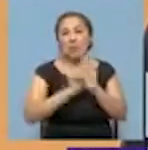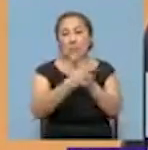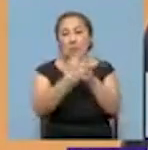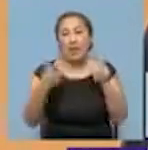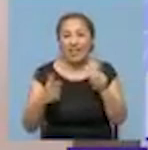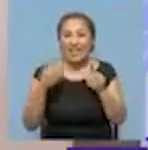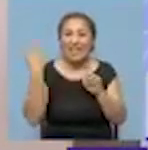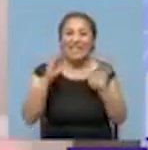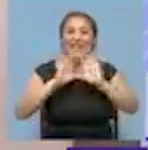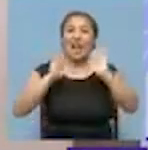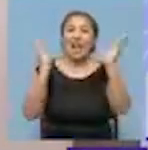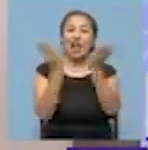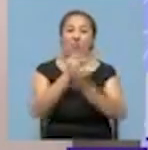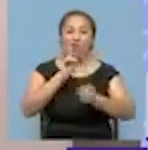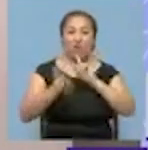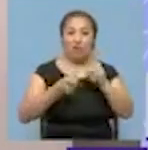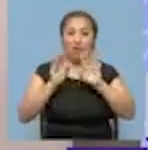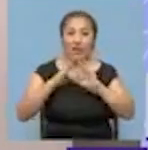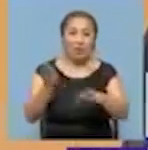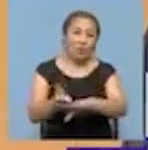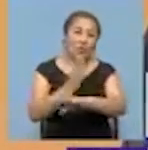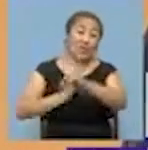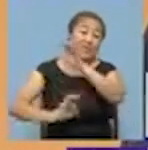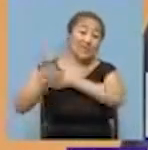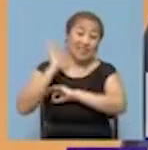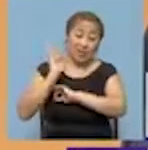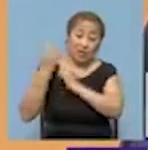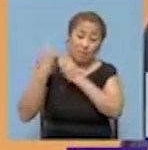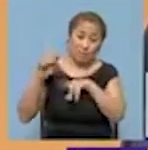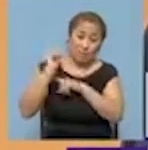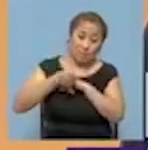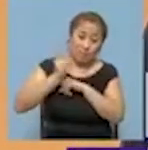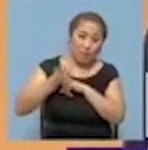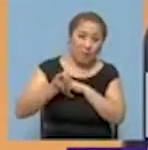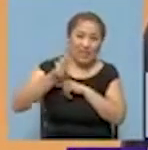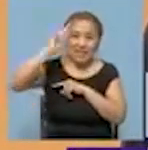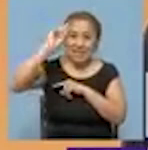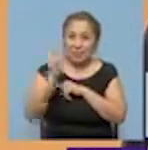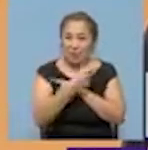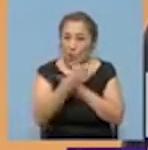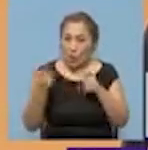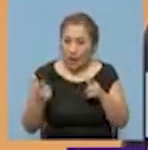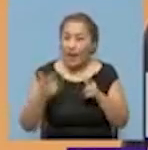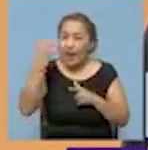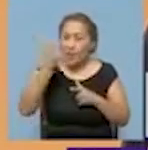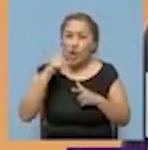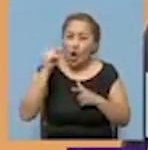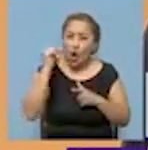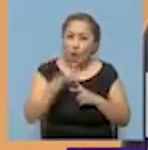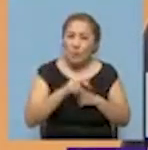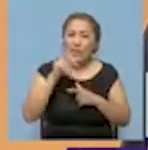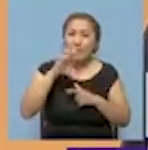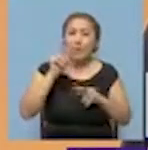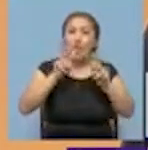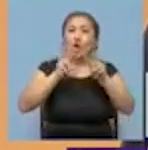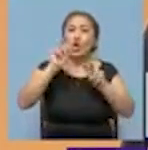este orden mundial que se ha establecido ya en el último siglo y medio carece de moral de hecho gorbachov dijo el que uno de los